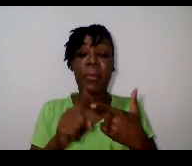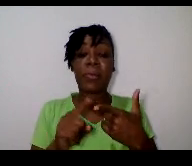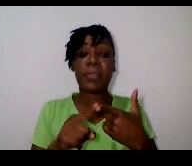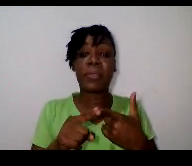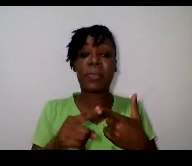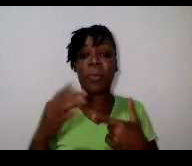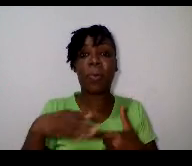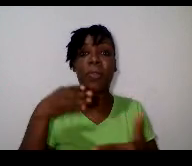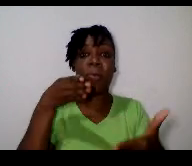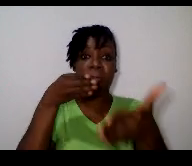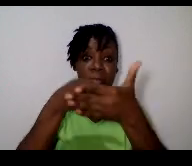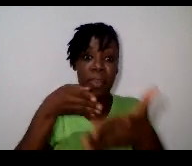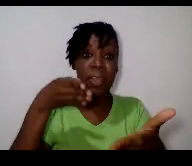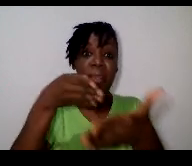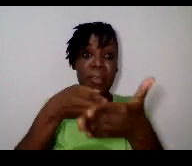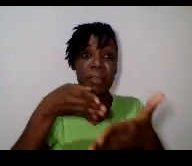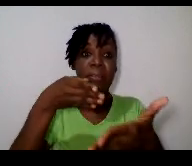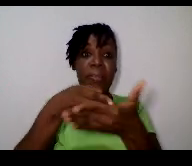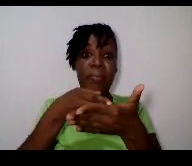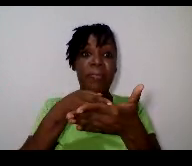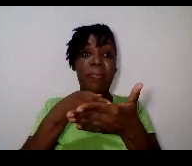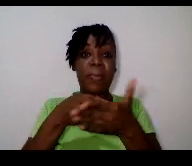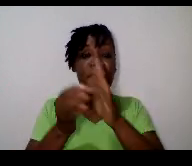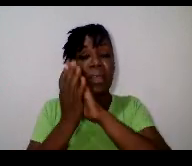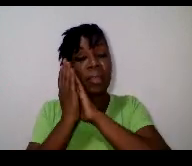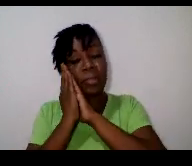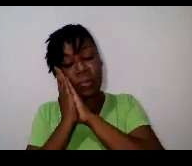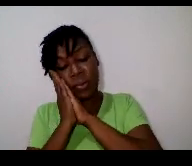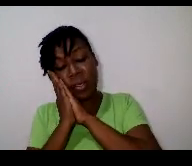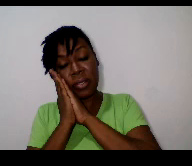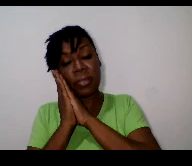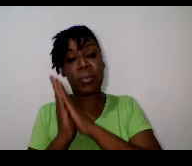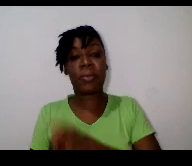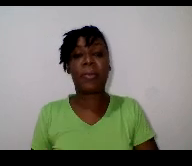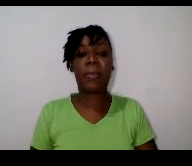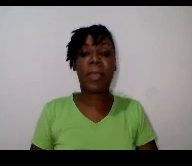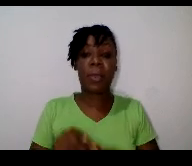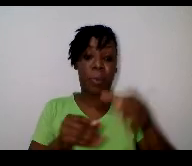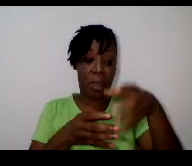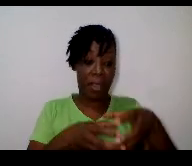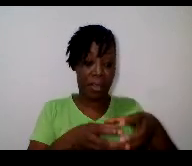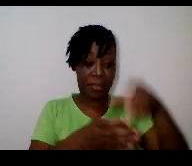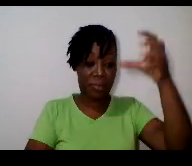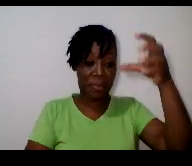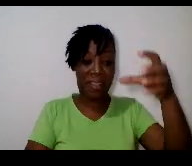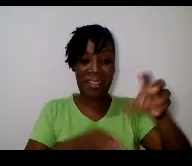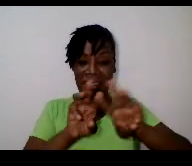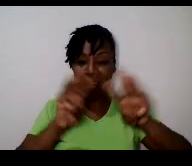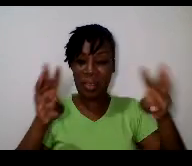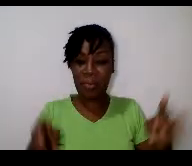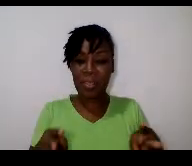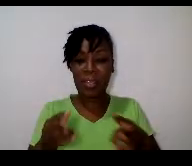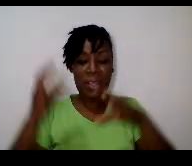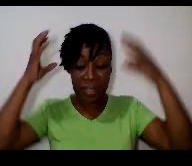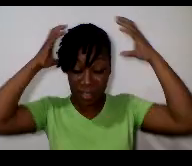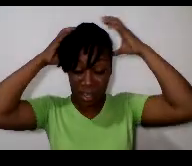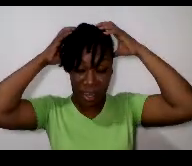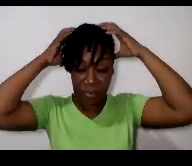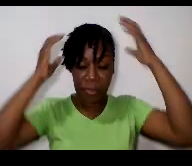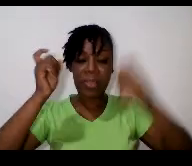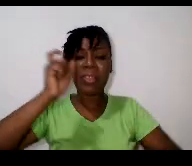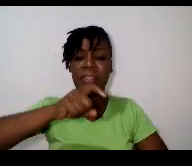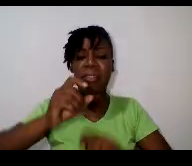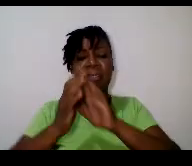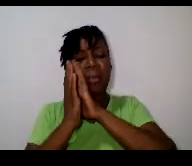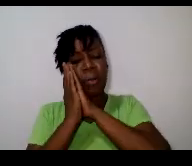sueño, es porque efectivamente, como les dije, una de las patas de la mesa es que el cerebro necesita dormir. Y cuando los